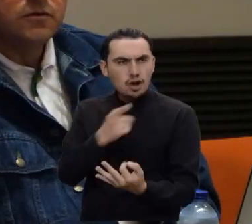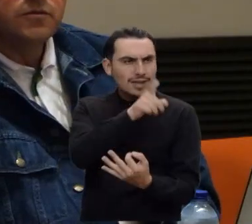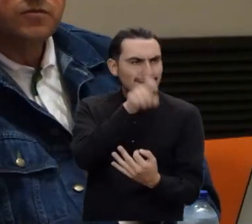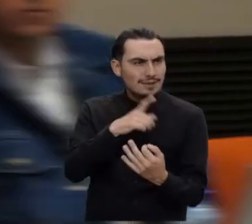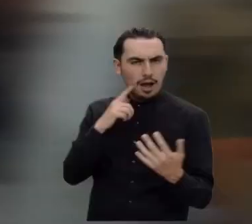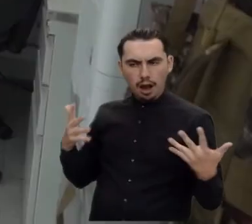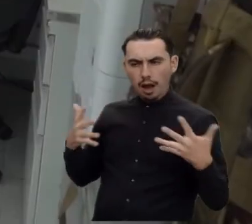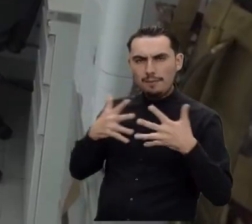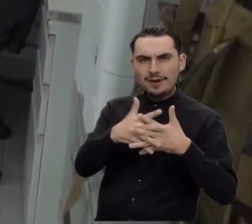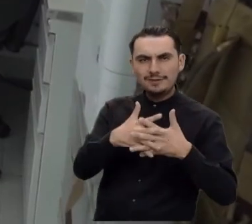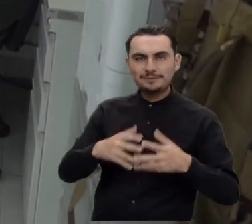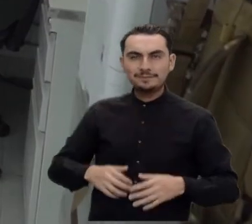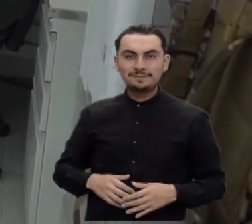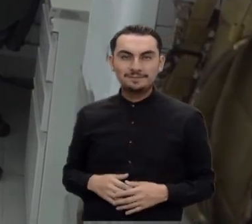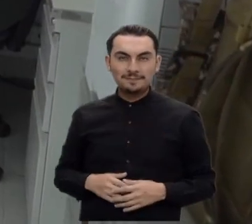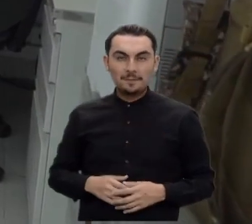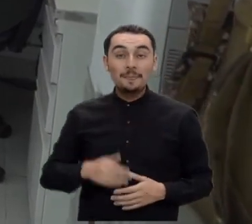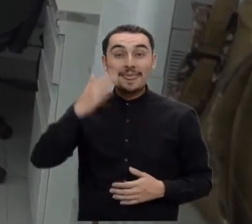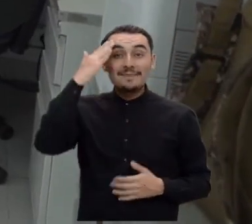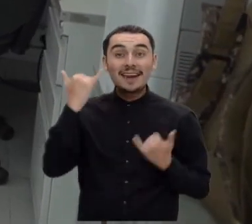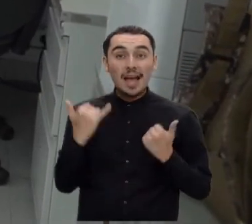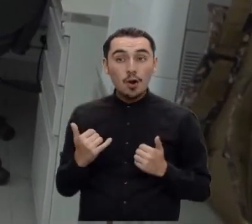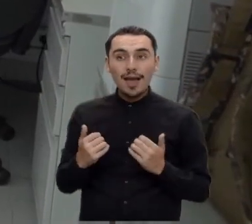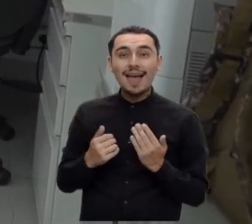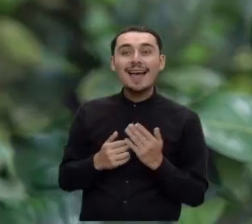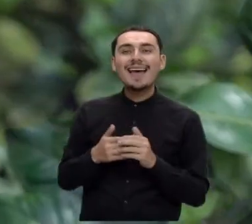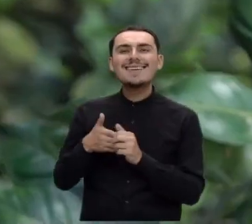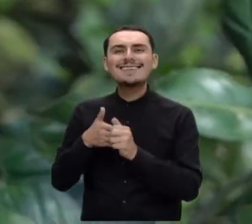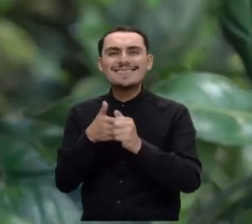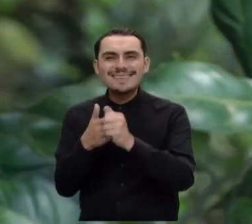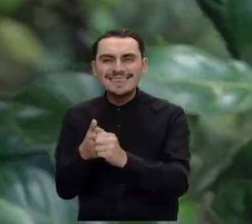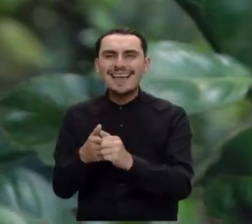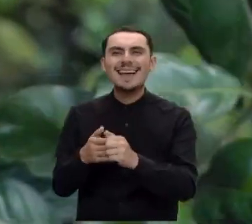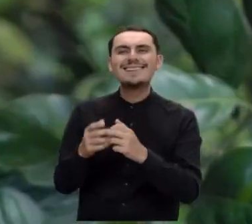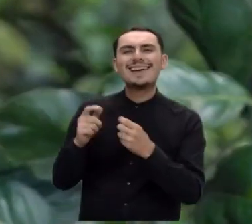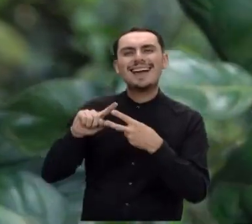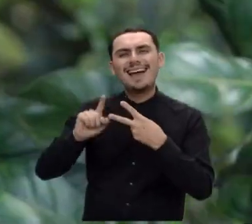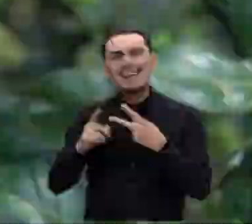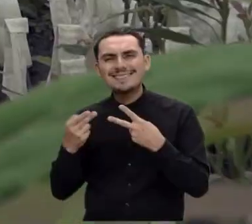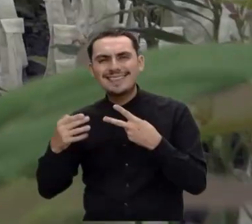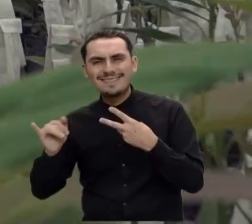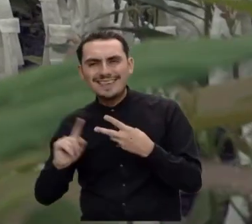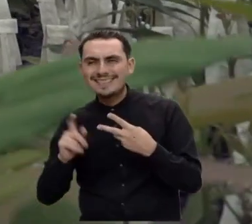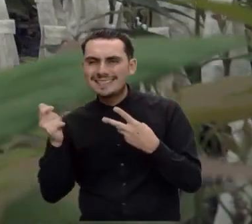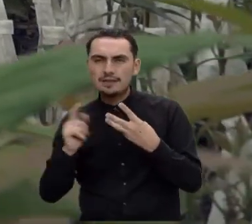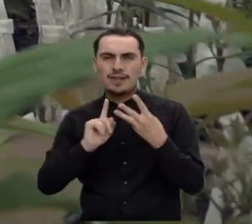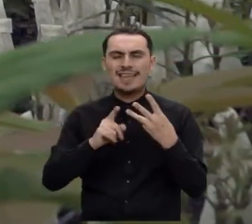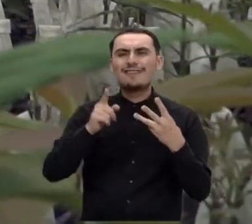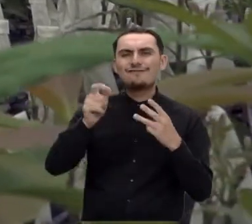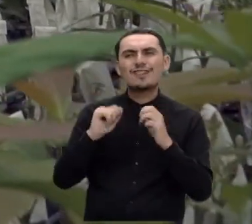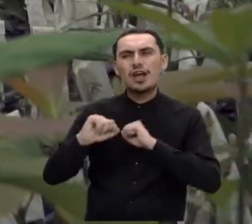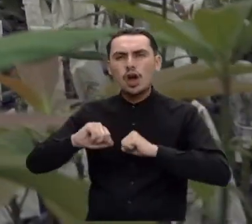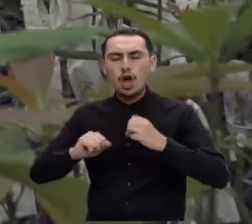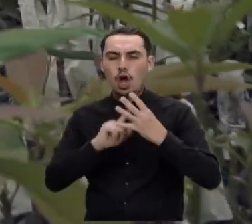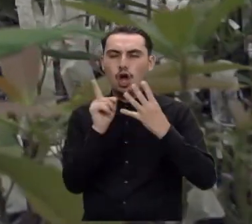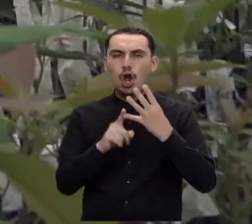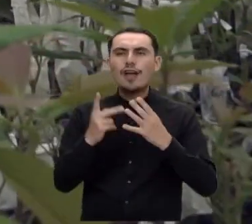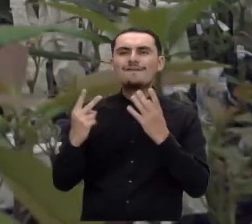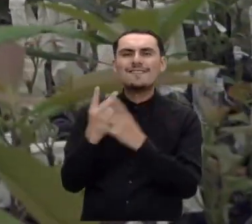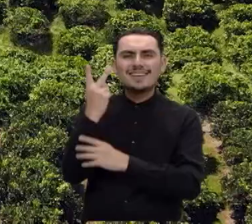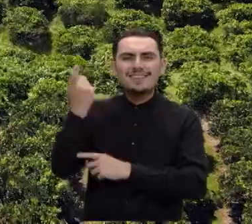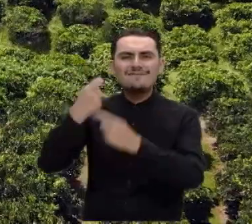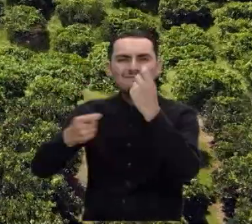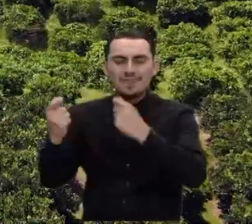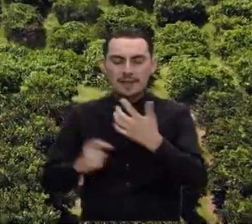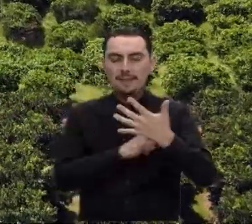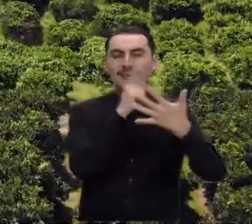necesidades. La expedición de guías sanitarias, el HLB de los cítricos, el registro de viveros, la movilización de material